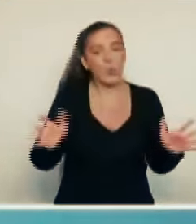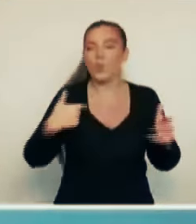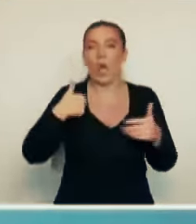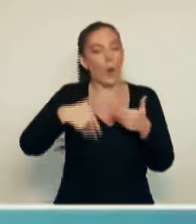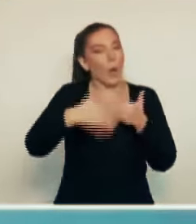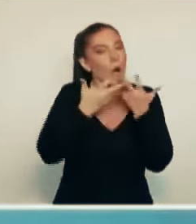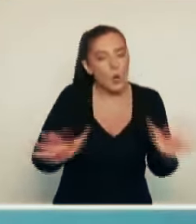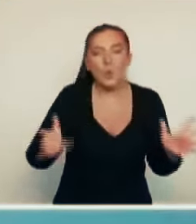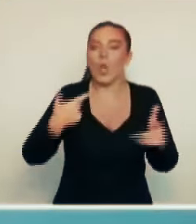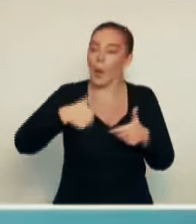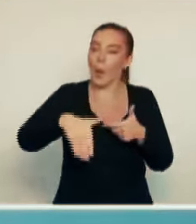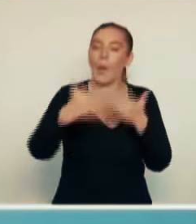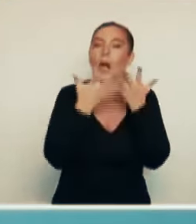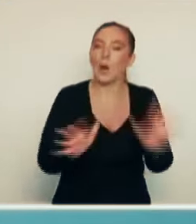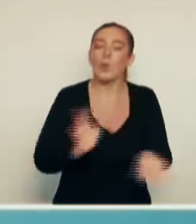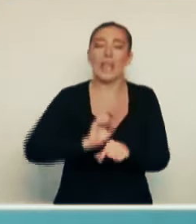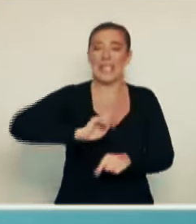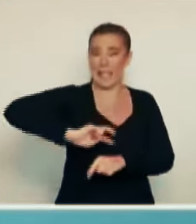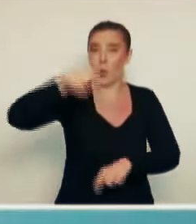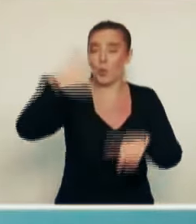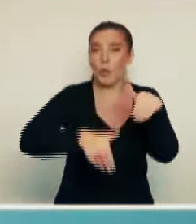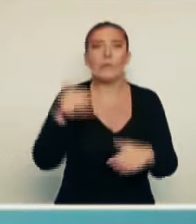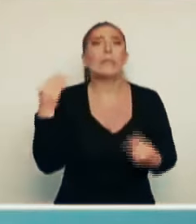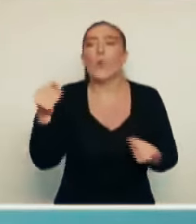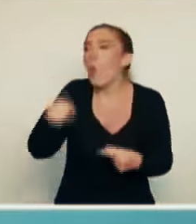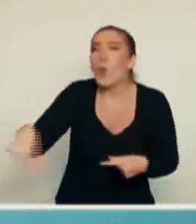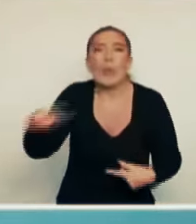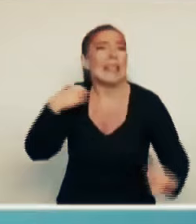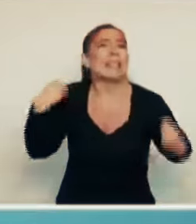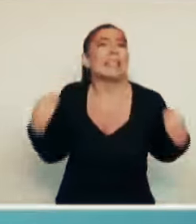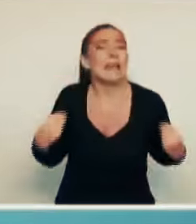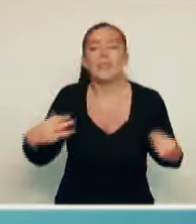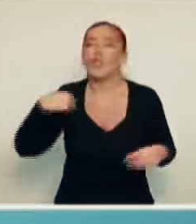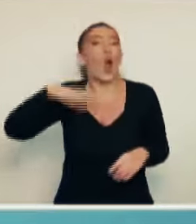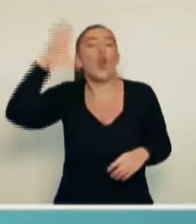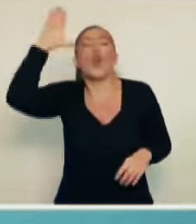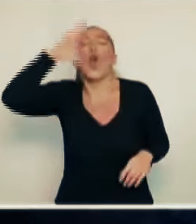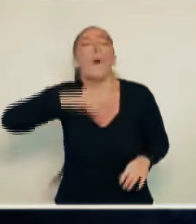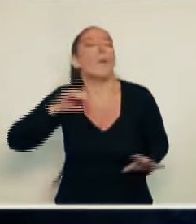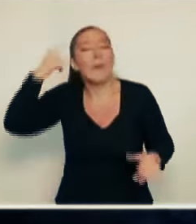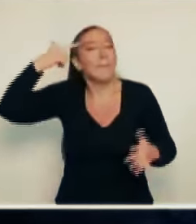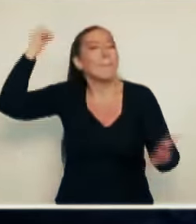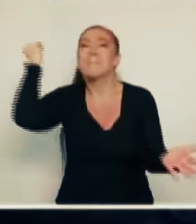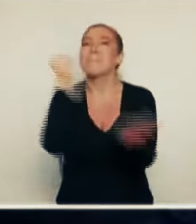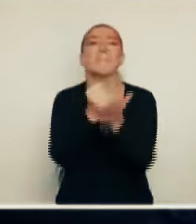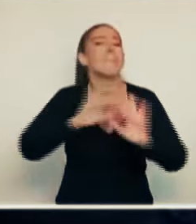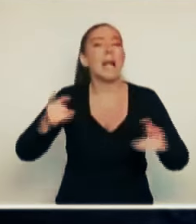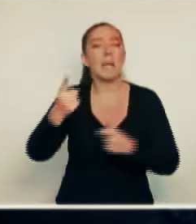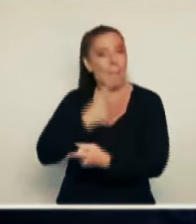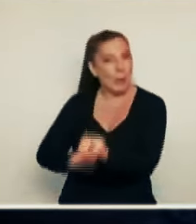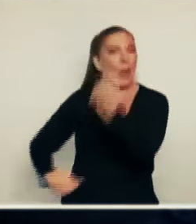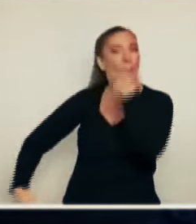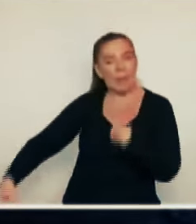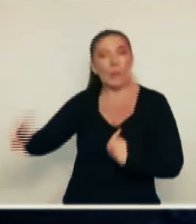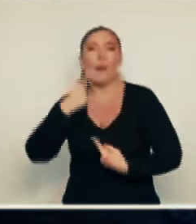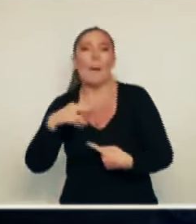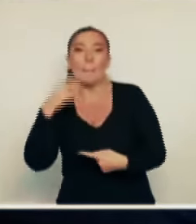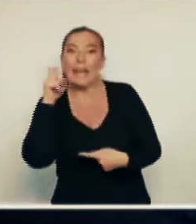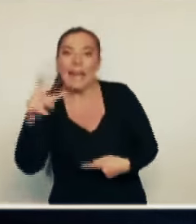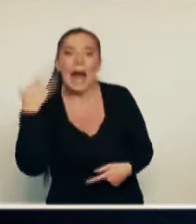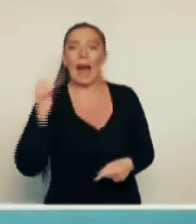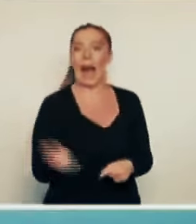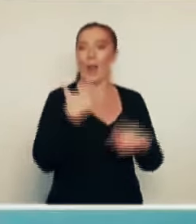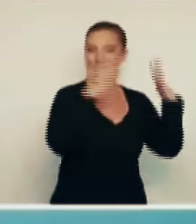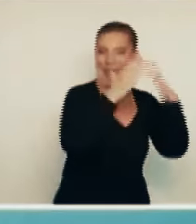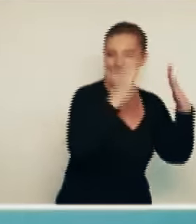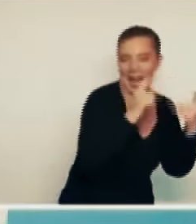ir al balotaje. ¿Qué van a hacer ustedes? Esto no me olvido más. Me lo preguntaban todos, desde Pilar hasta la dueña de